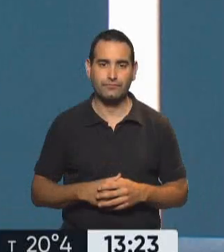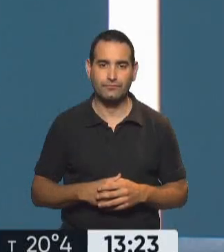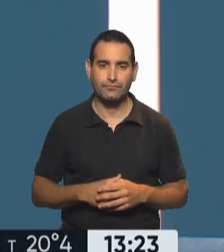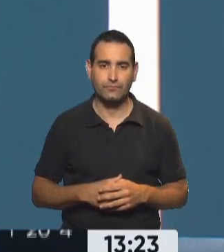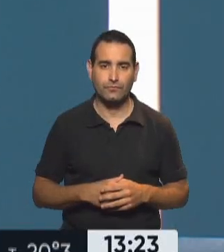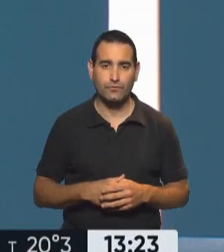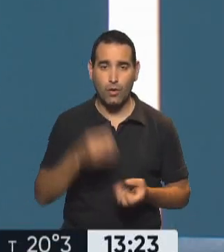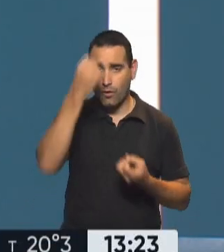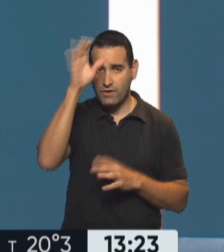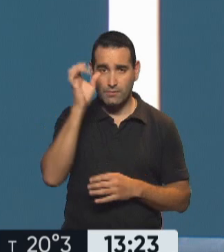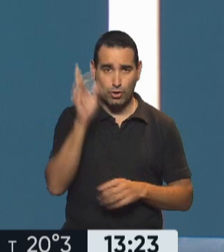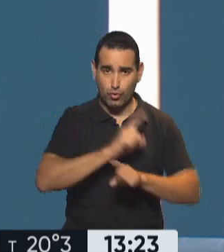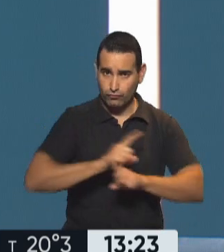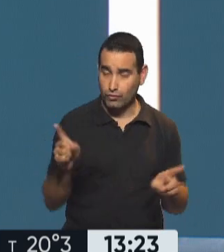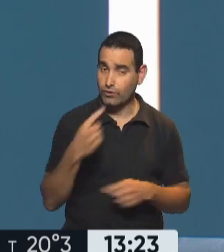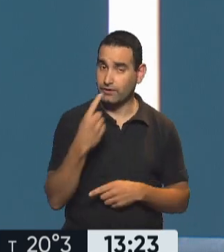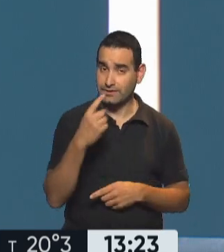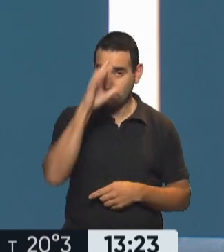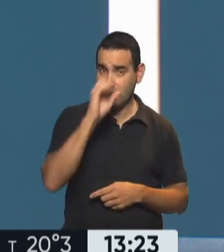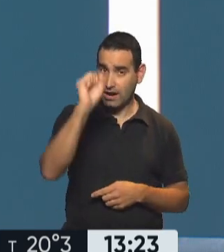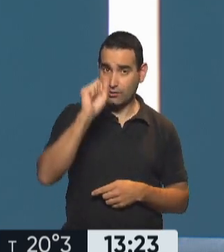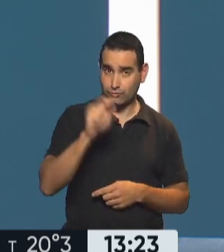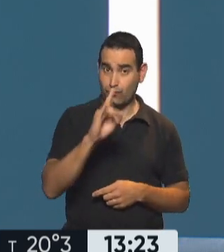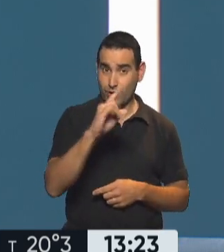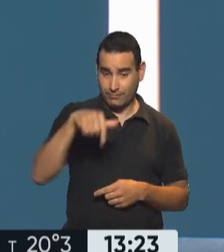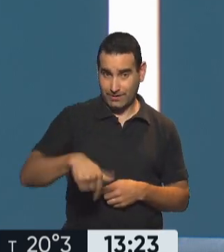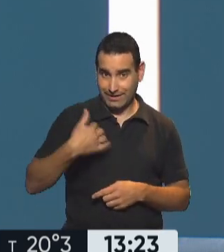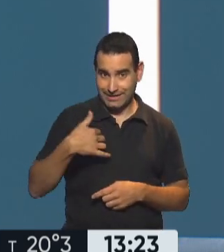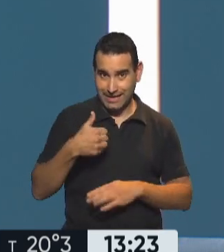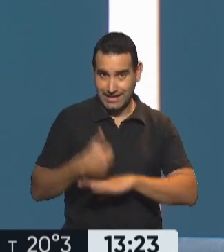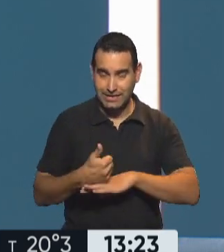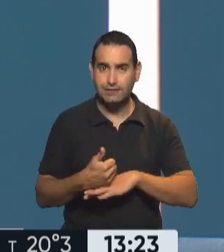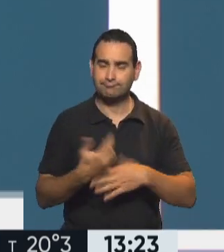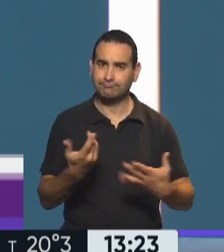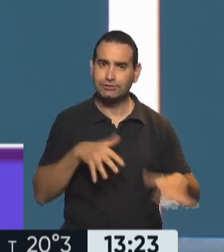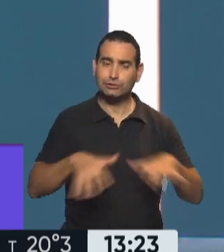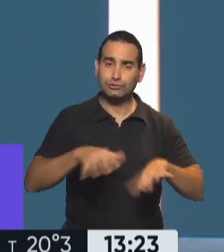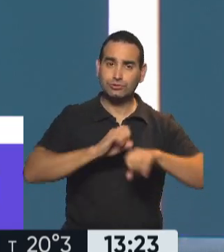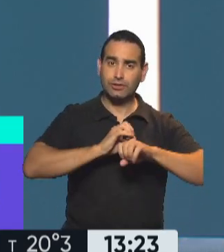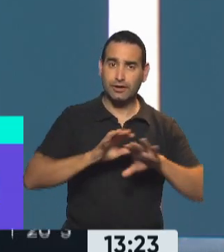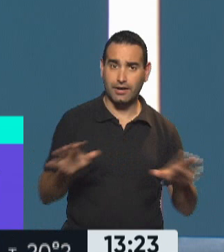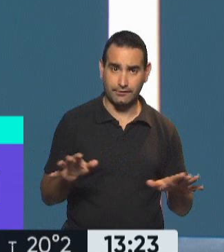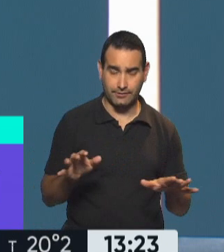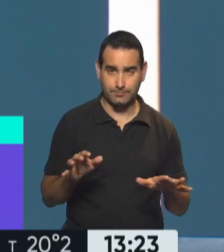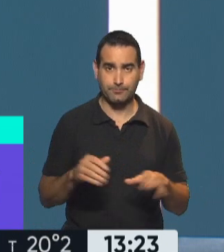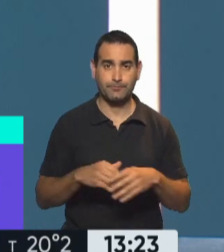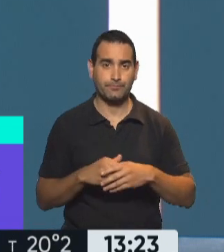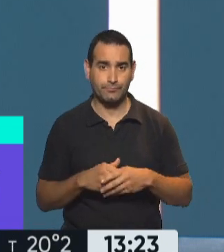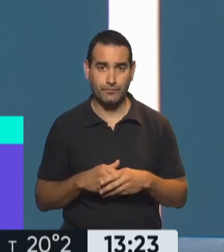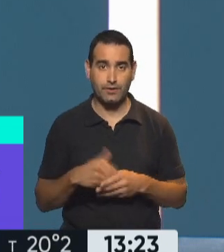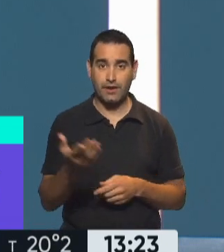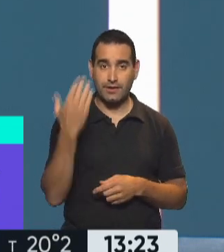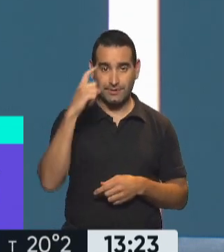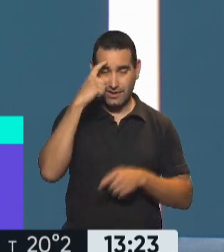Ni olvido ni perdón, decía el embajador de Bolivia en la República Argentina a propósito de esta gravísima situación que involucra la gestión